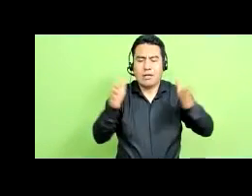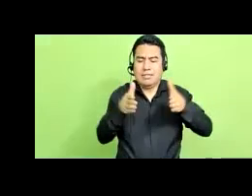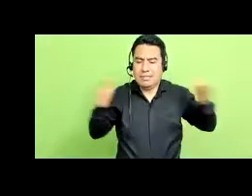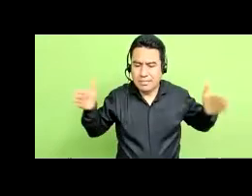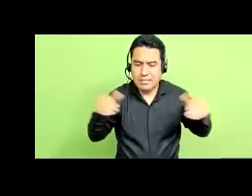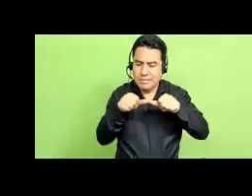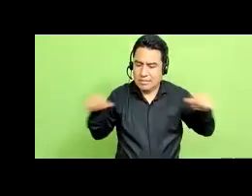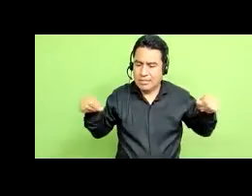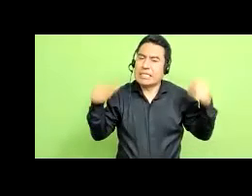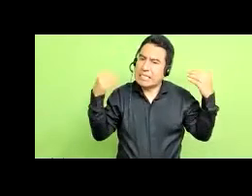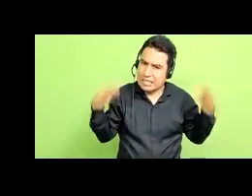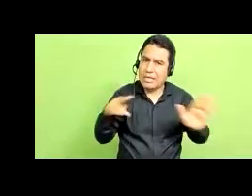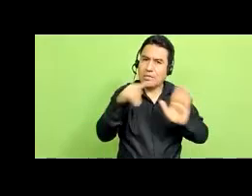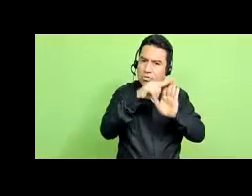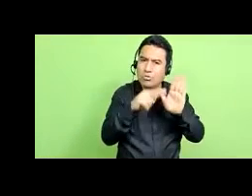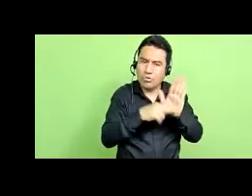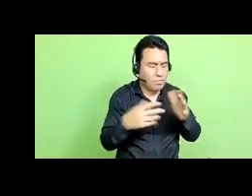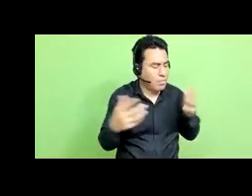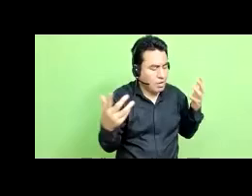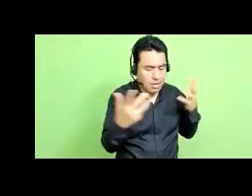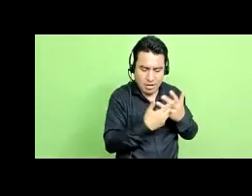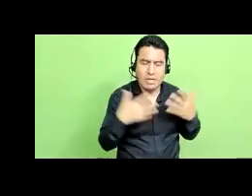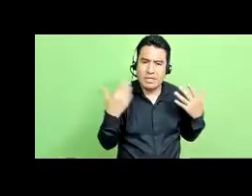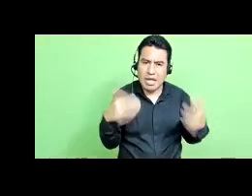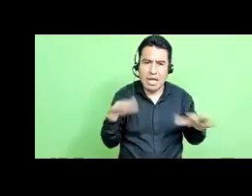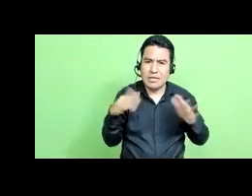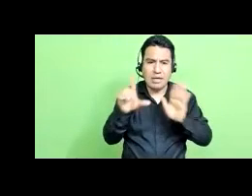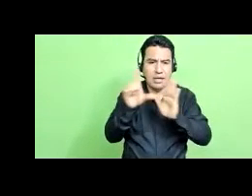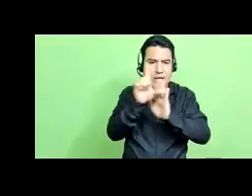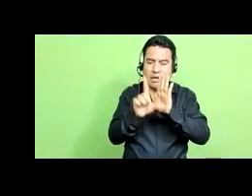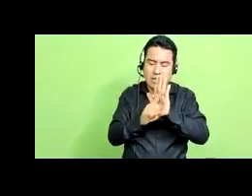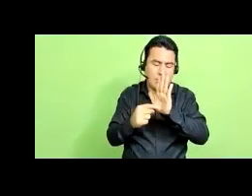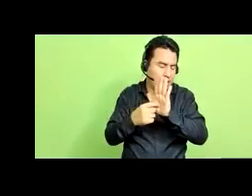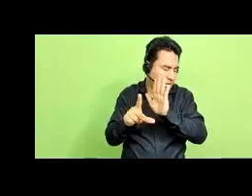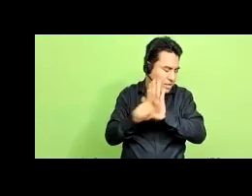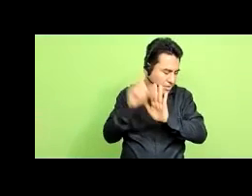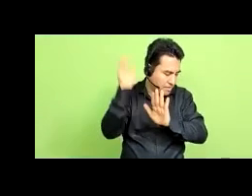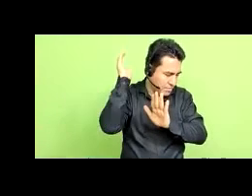pero comentó algo adicional sobre las ampas ingresos